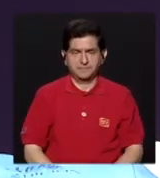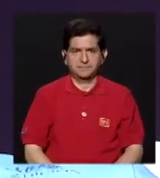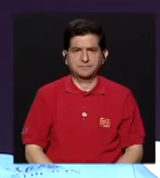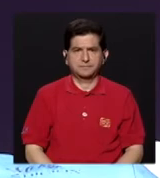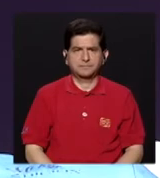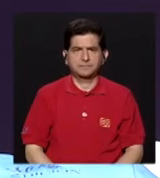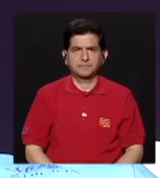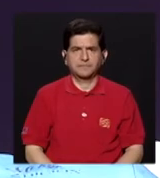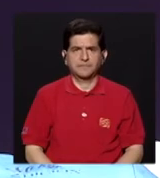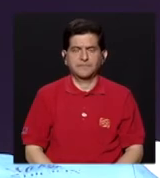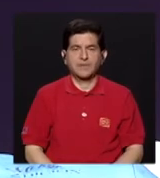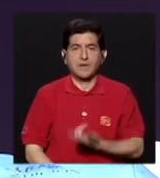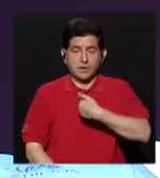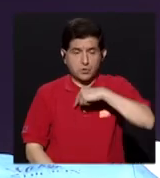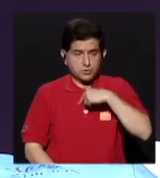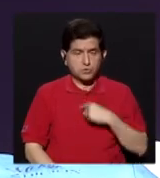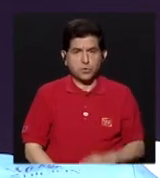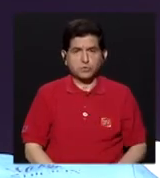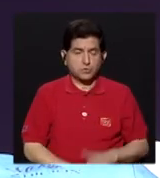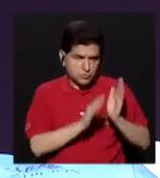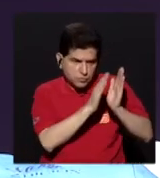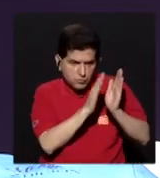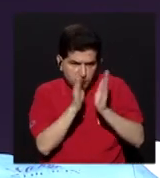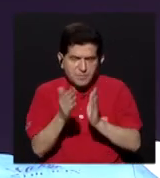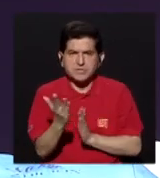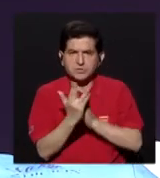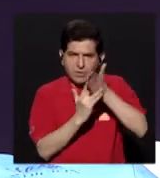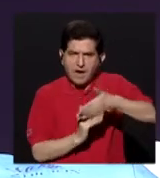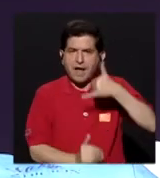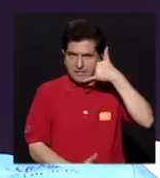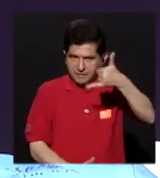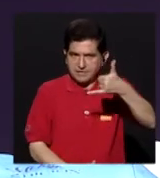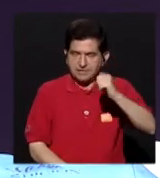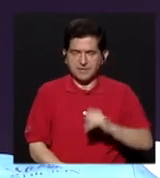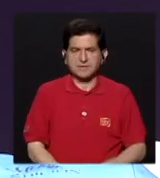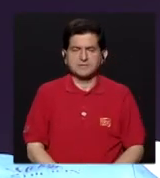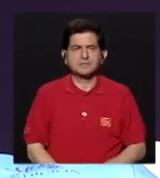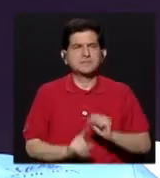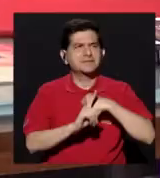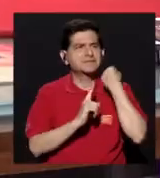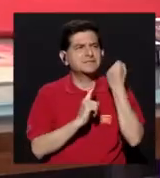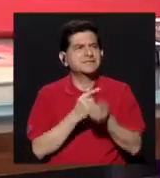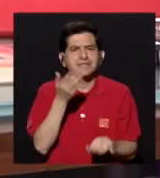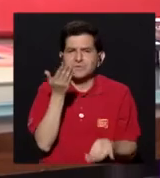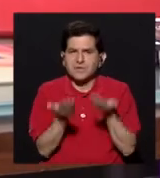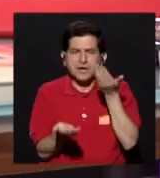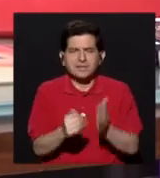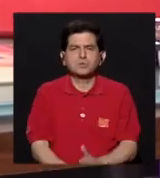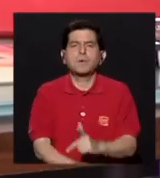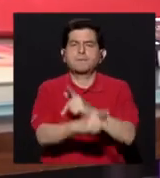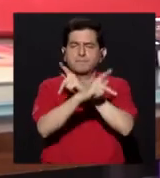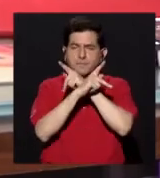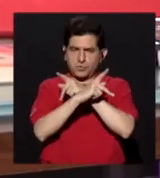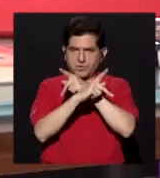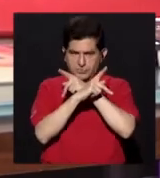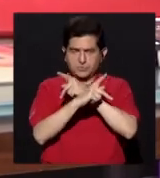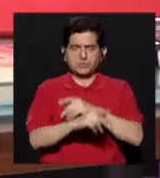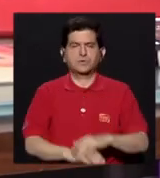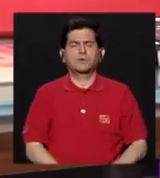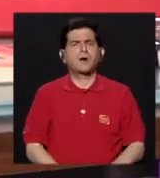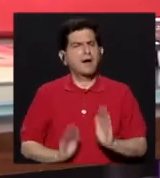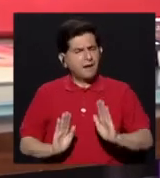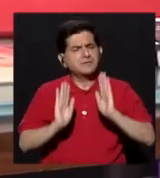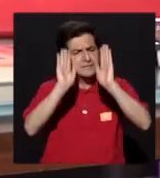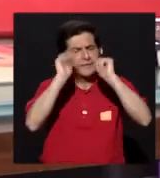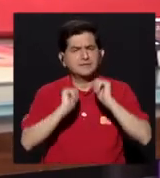Entonces la información la damos vía telefónica, sí, porque por un asunto sobre todo de protección. Ah, qué bien,